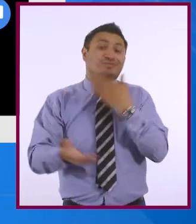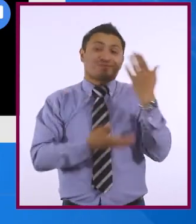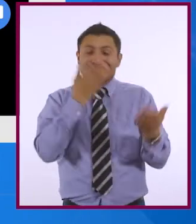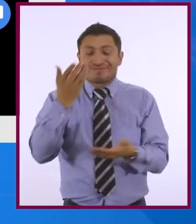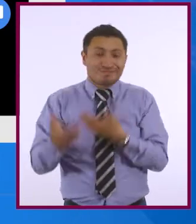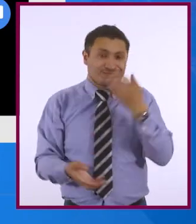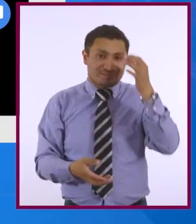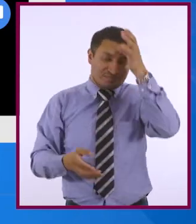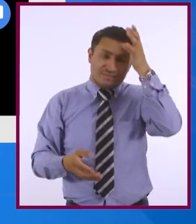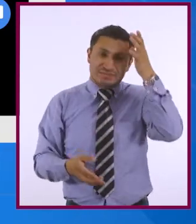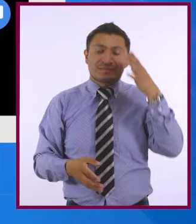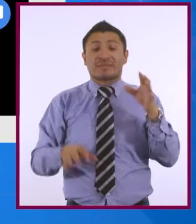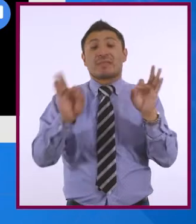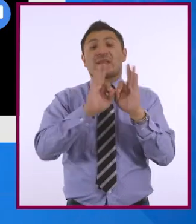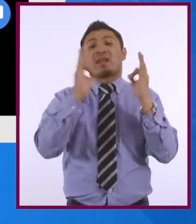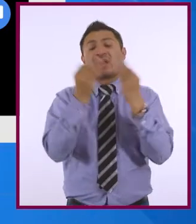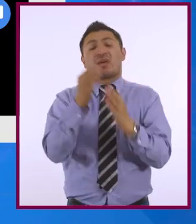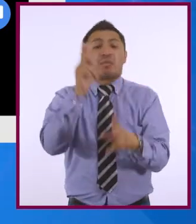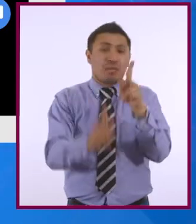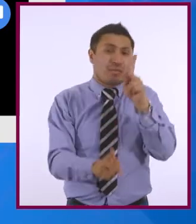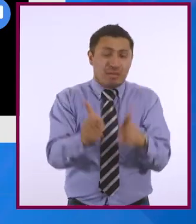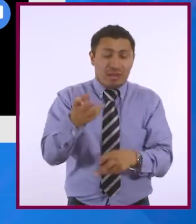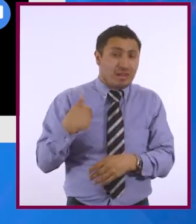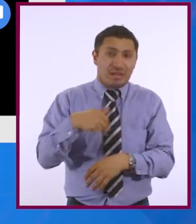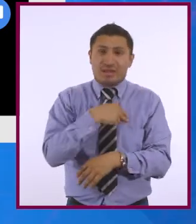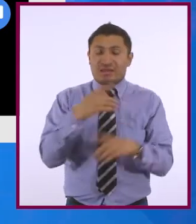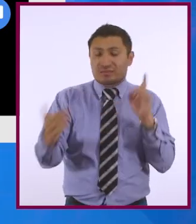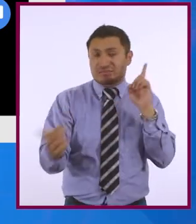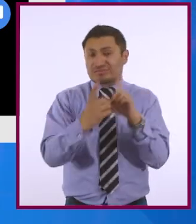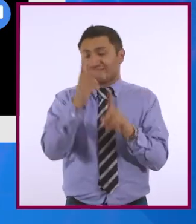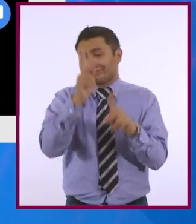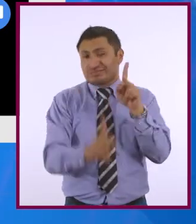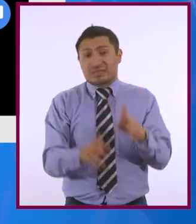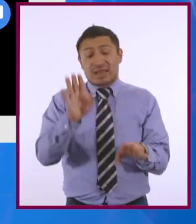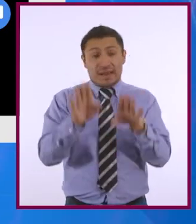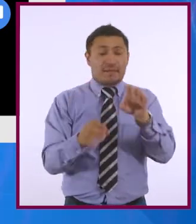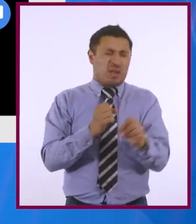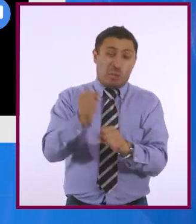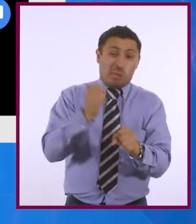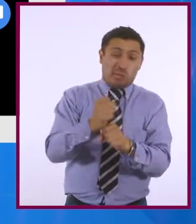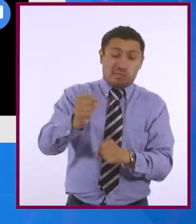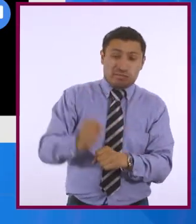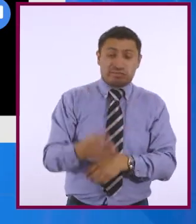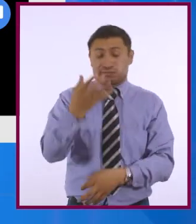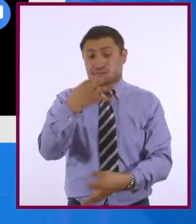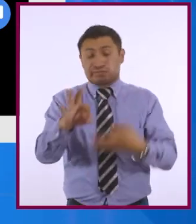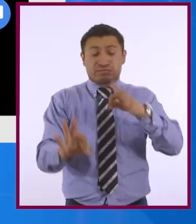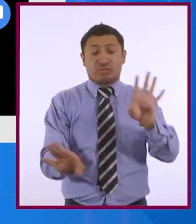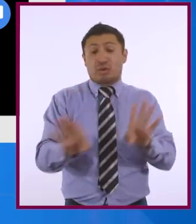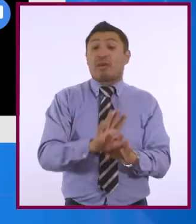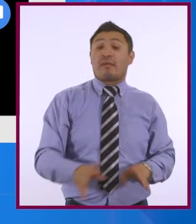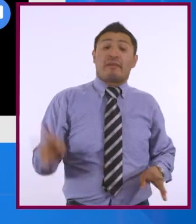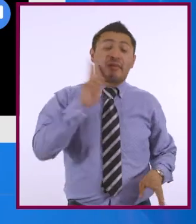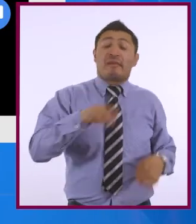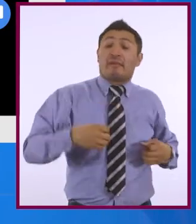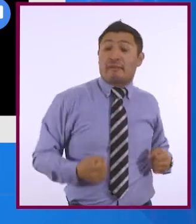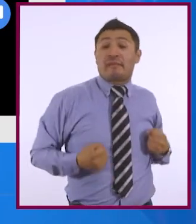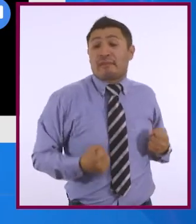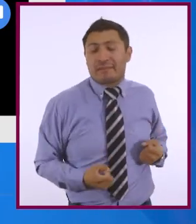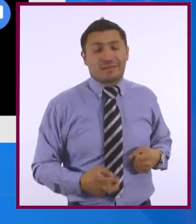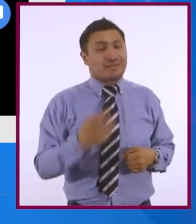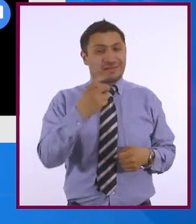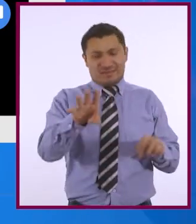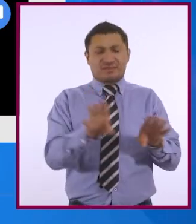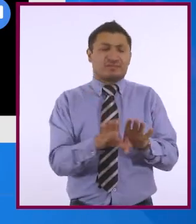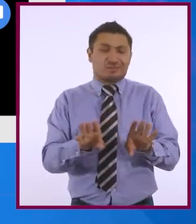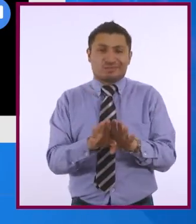Acostumbrados a unas formas de platicar entre nosotros, muchas veces violenta y muchas veces confrontativa. Y bueno, esto